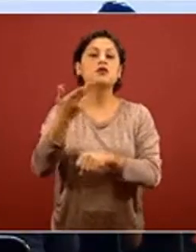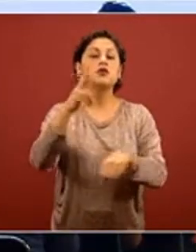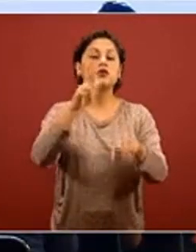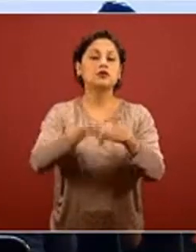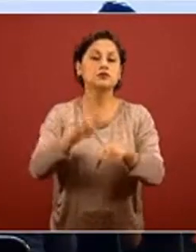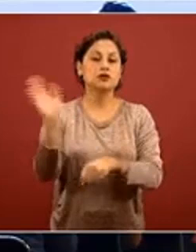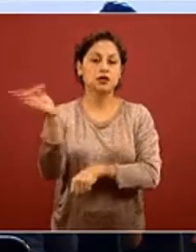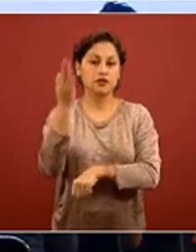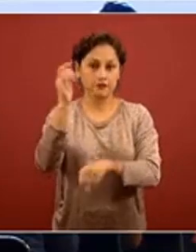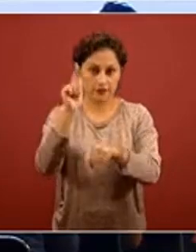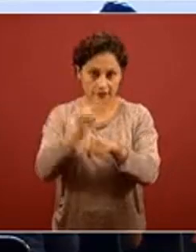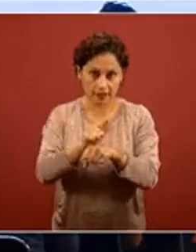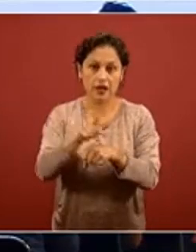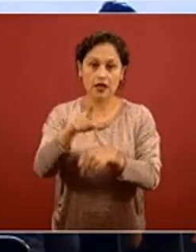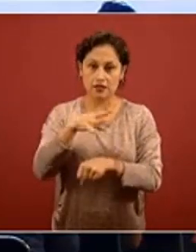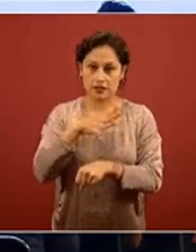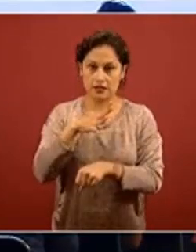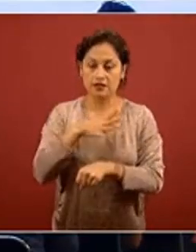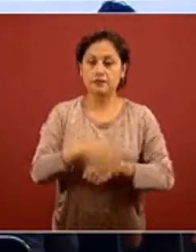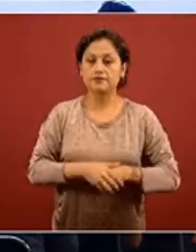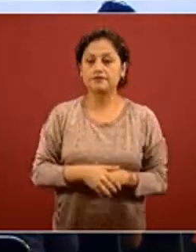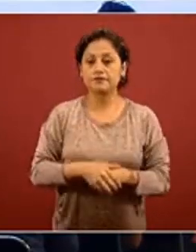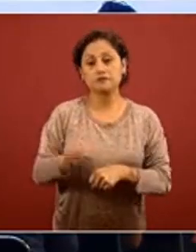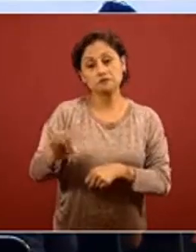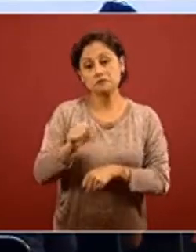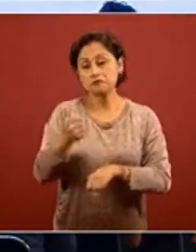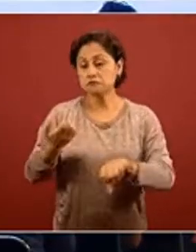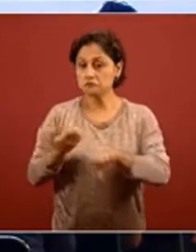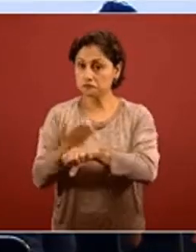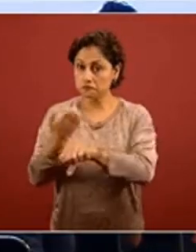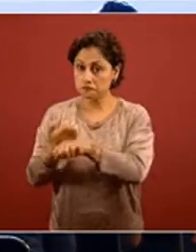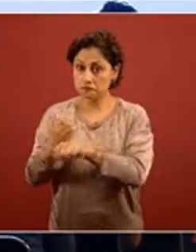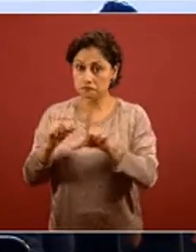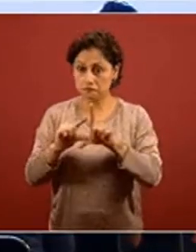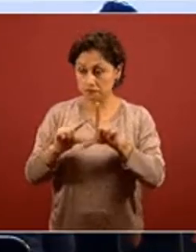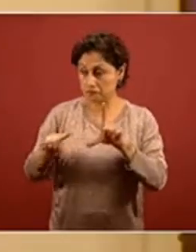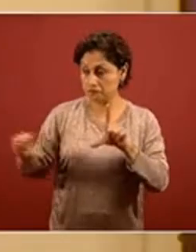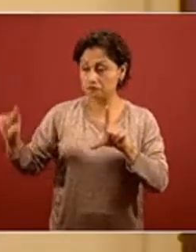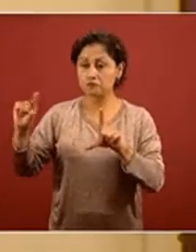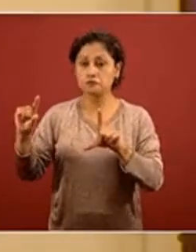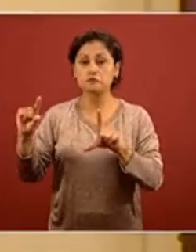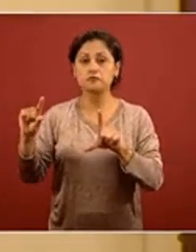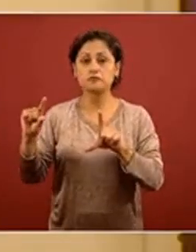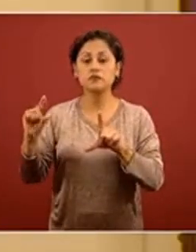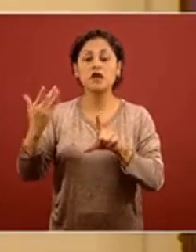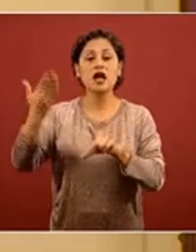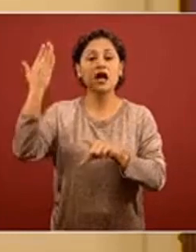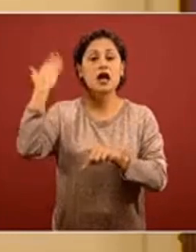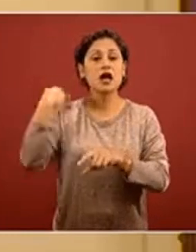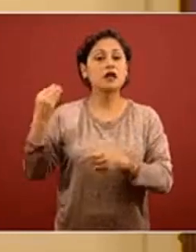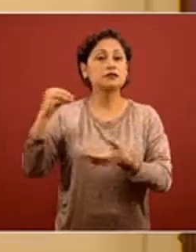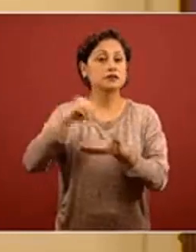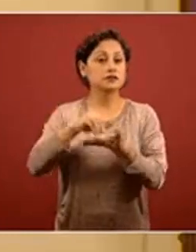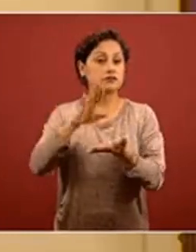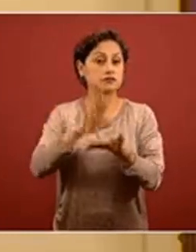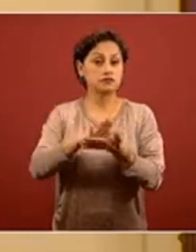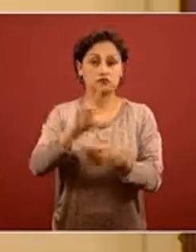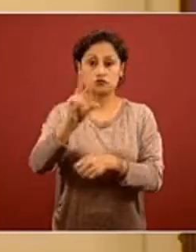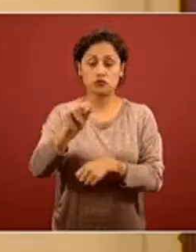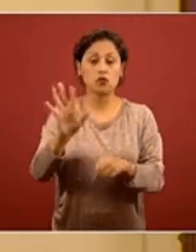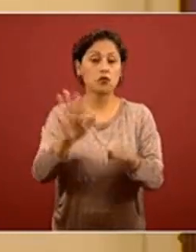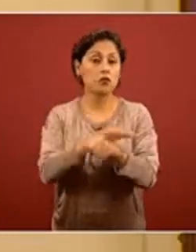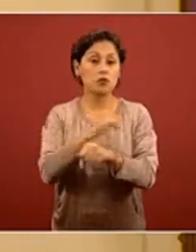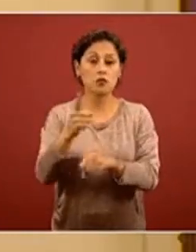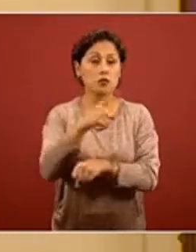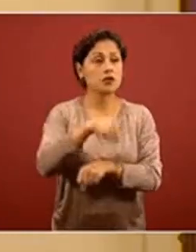especialidad operando. En los demás estados, en donde no los habíamos incluido en los reportes previos porque no estaban dentro de los 10